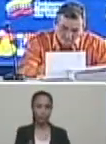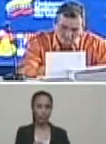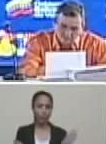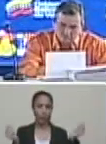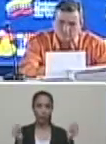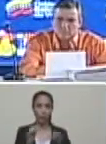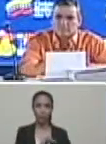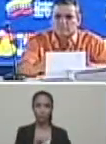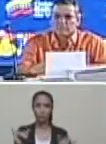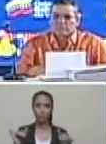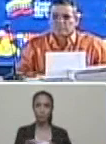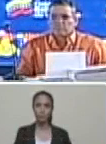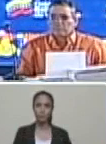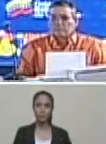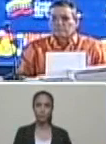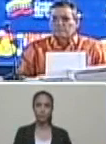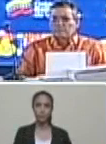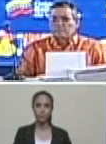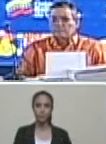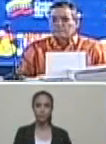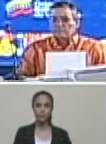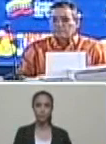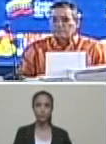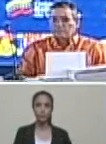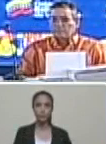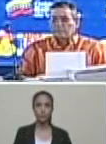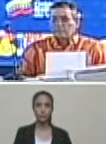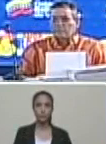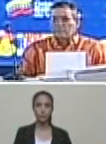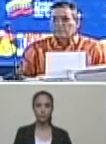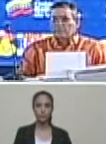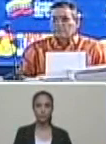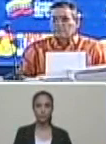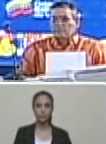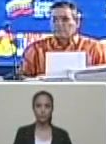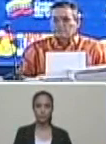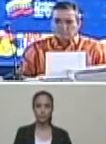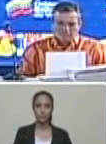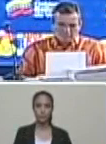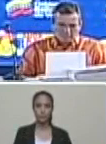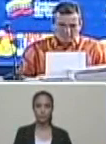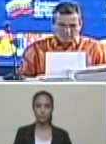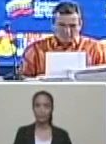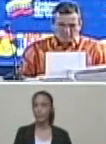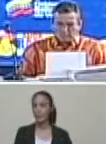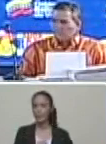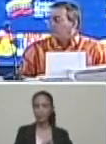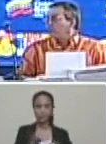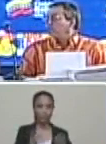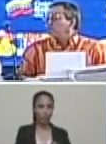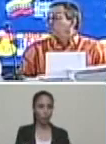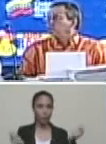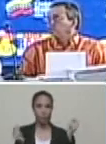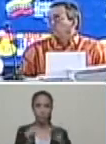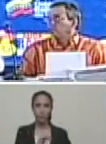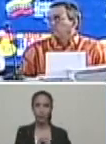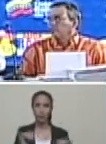totalmente, cancelado y transmutado, como dicen por ahí en los barrios, cancelado y